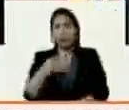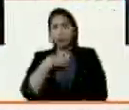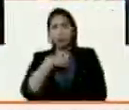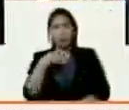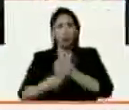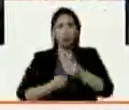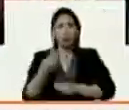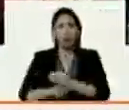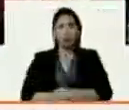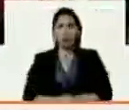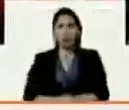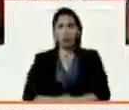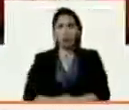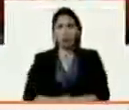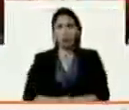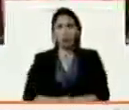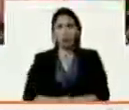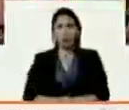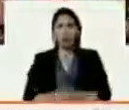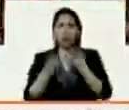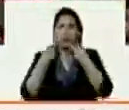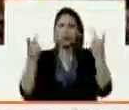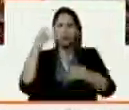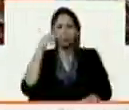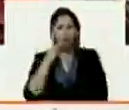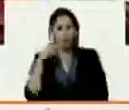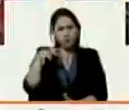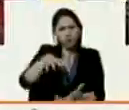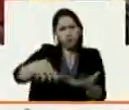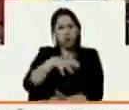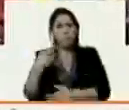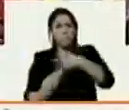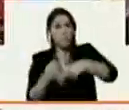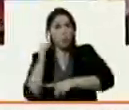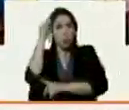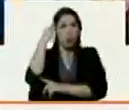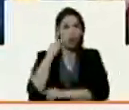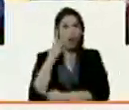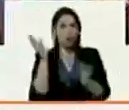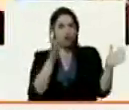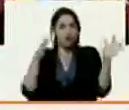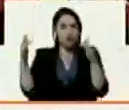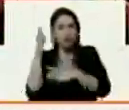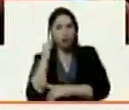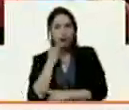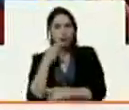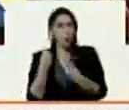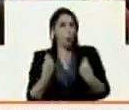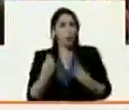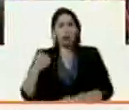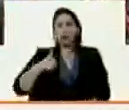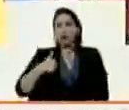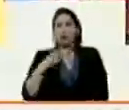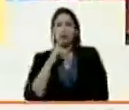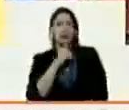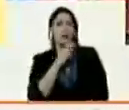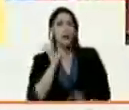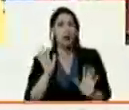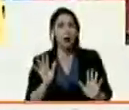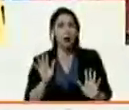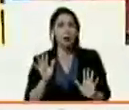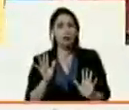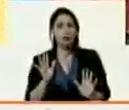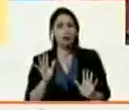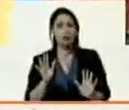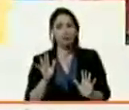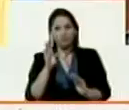hacerlo. Y decimos bolivariano, el huracán bolivariano, la brisa bolivariana, como quieras llamarla, miserable